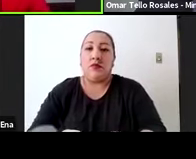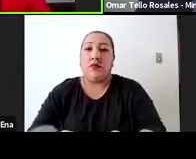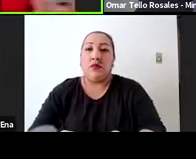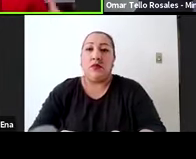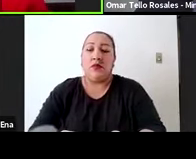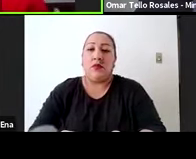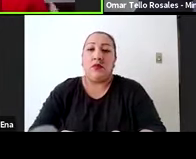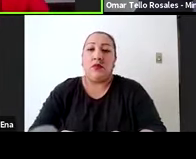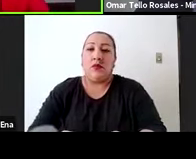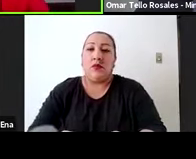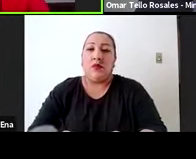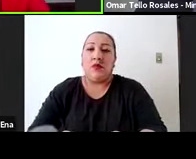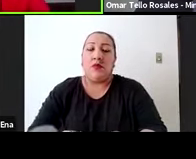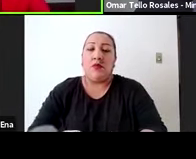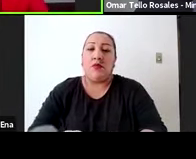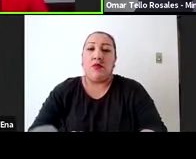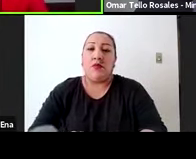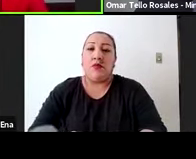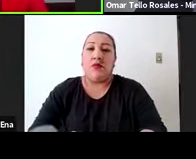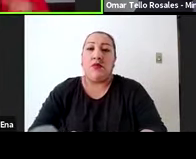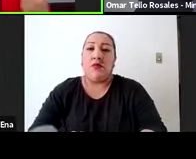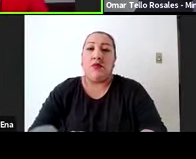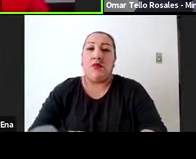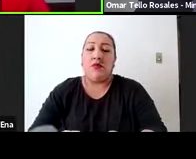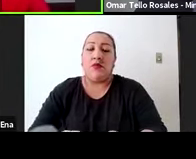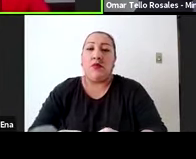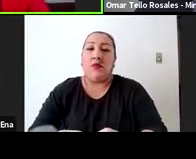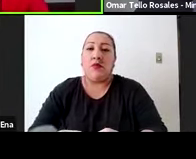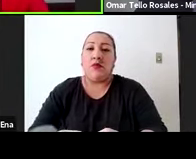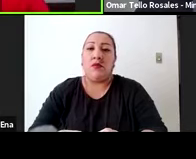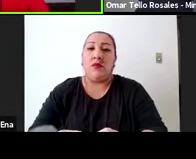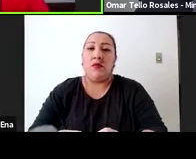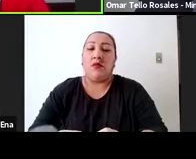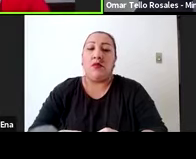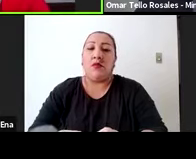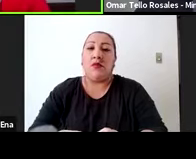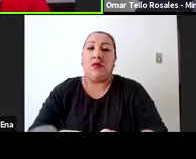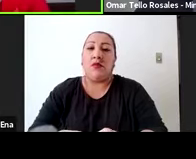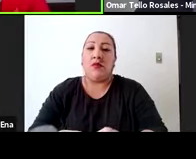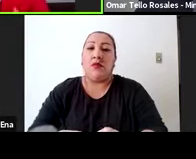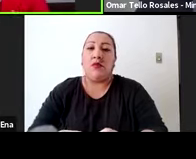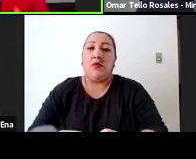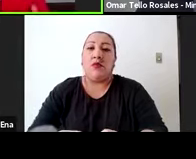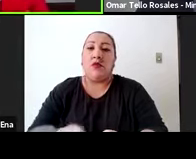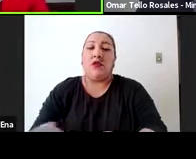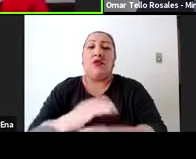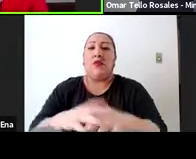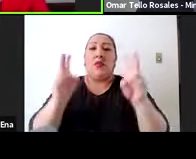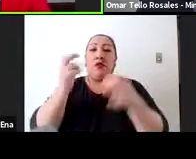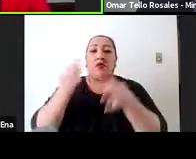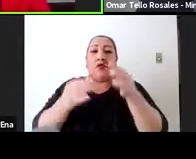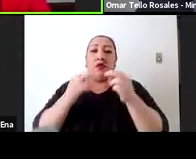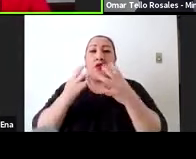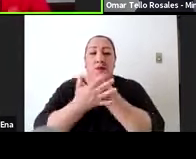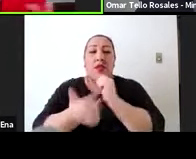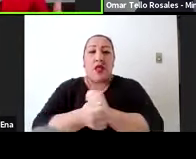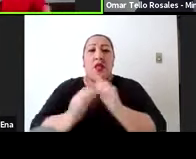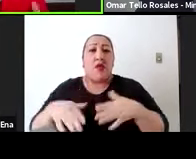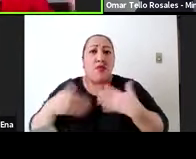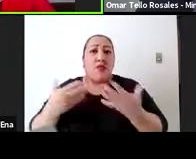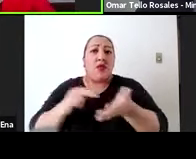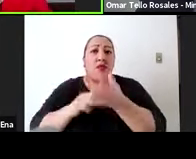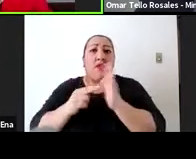lograr un intercambio de información entre las entidades que integran el sistema de justicia penal, para que sea posible que a